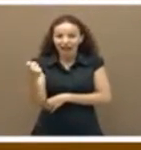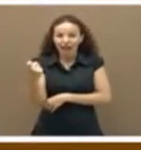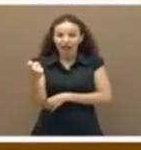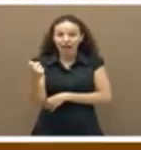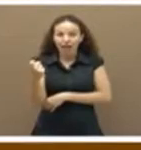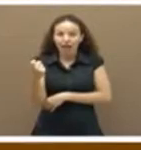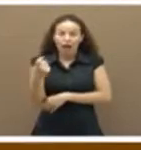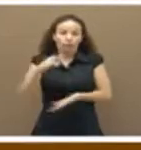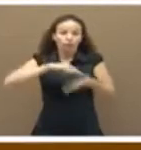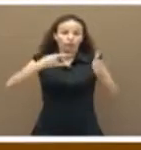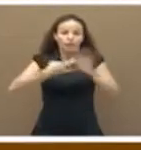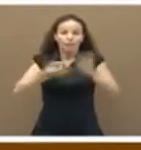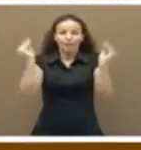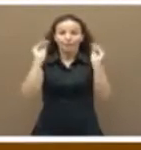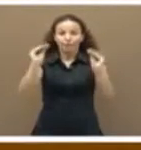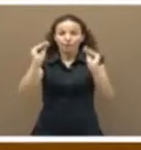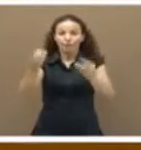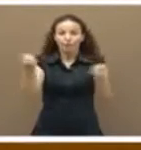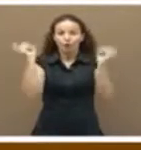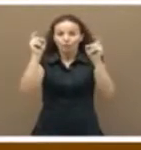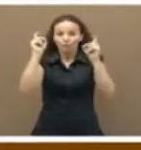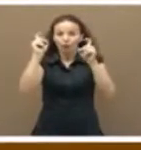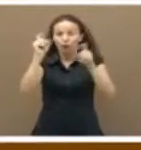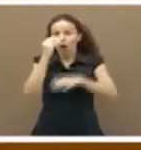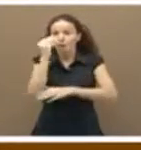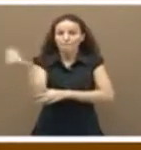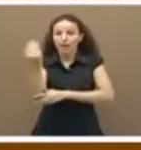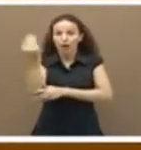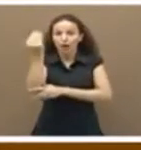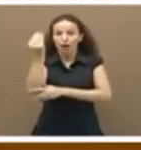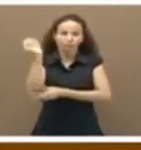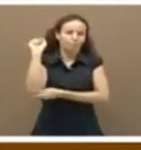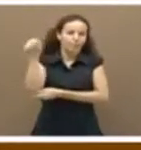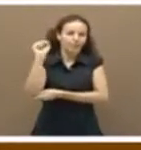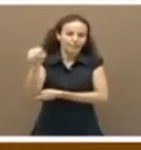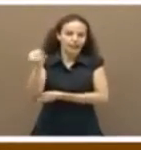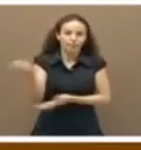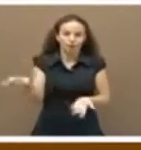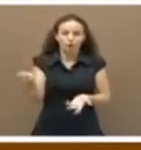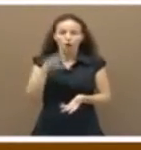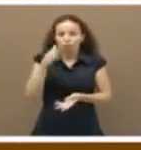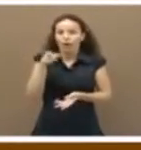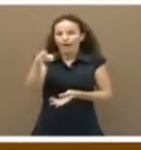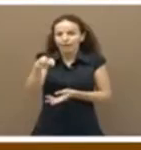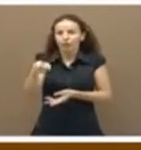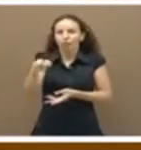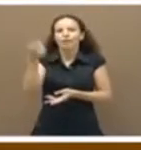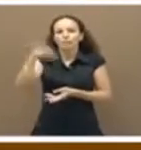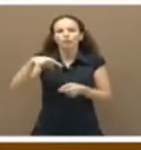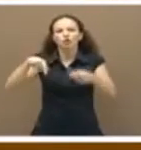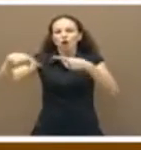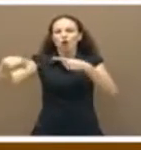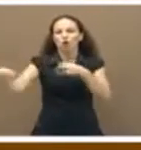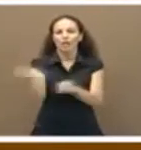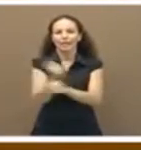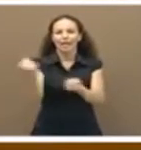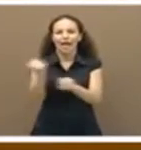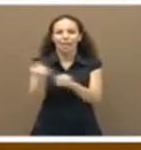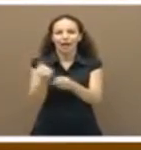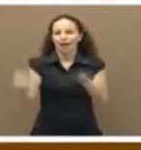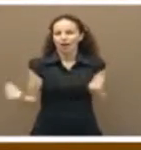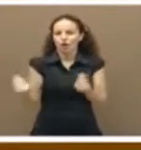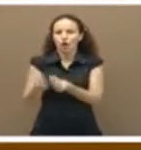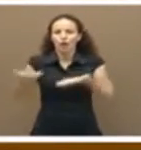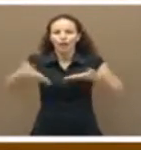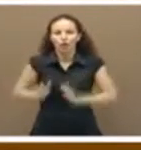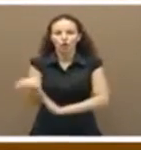de formación para los maestros que también cada día se encierran, estos en un aula con nuestros hijos, en este caso solamente